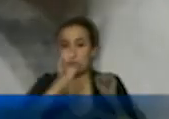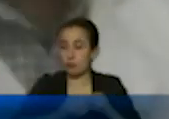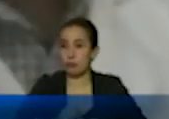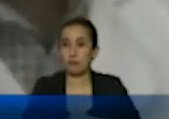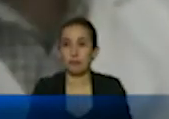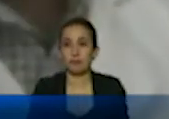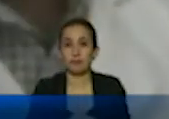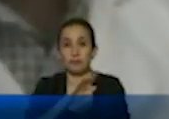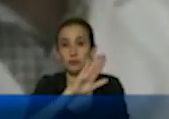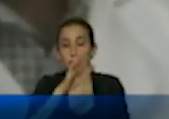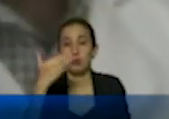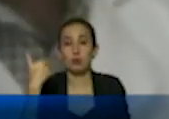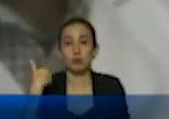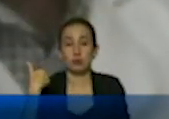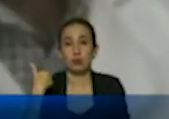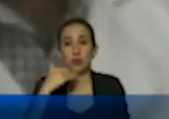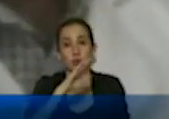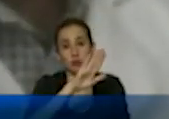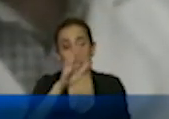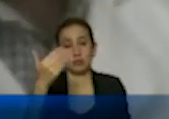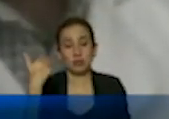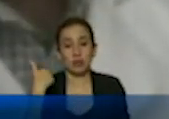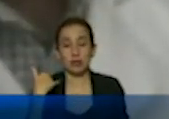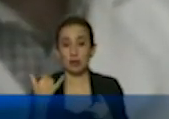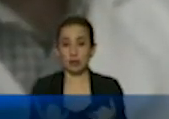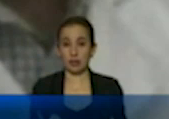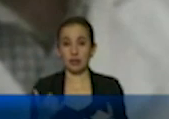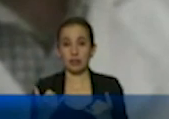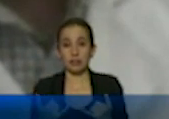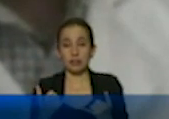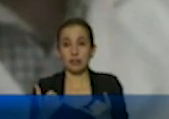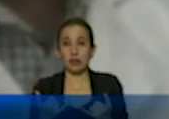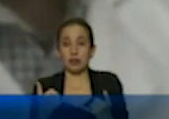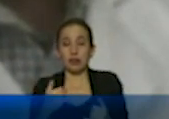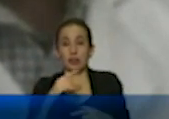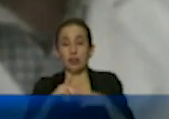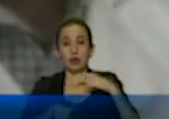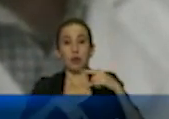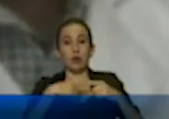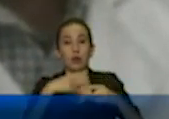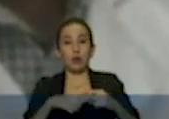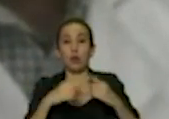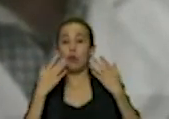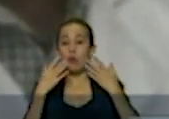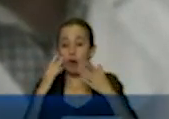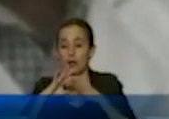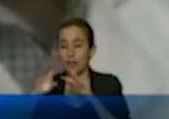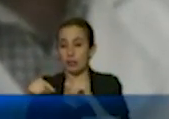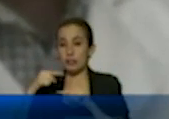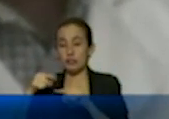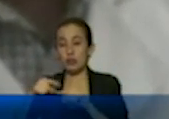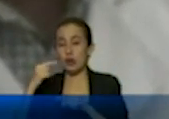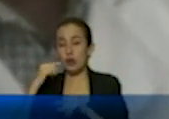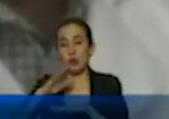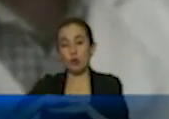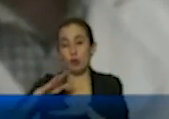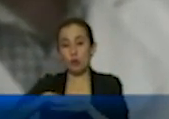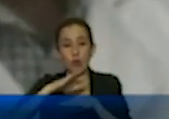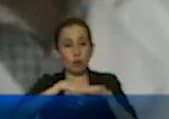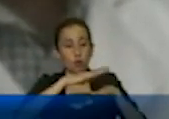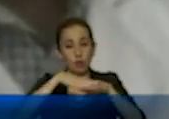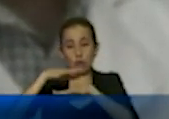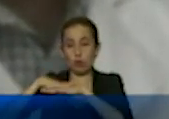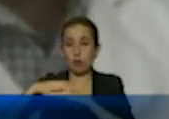control. Mire usted, no solamente este tipo de actuaciones cuando tienen dolo deben ser juzgadas, sino cuando